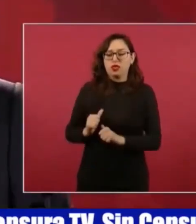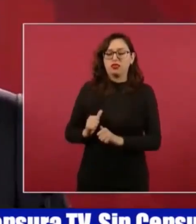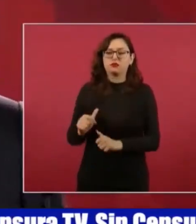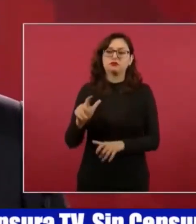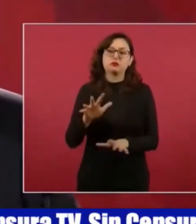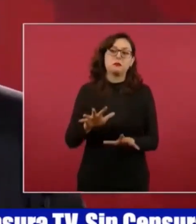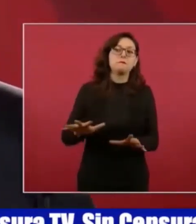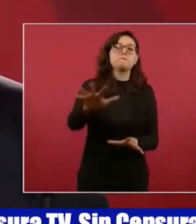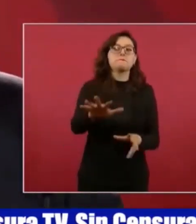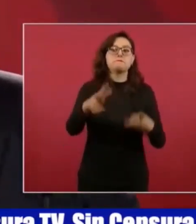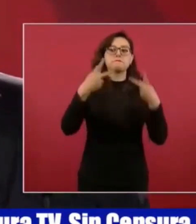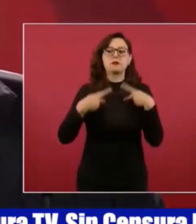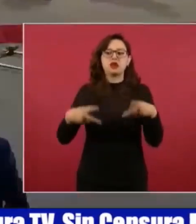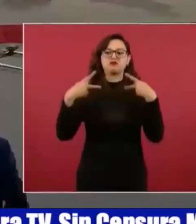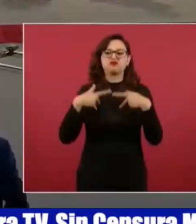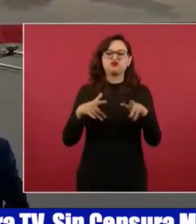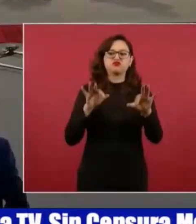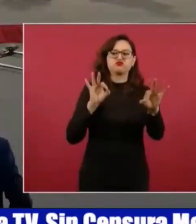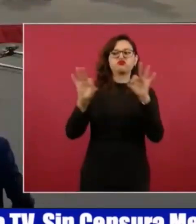y